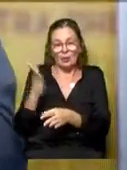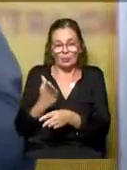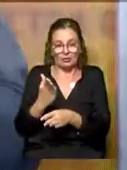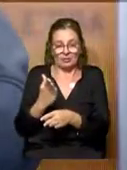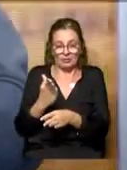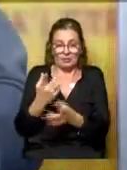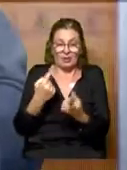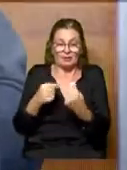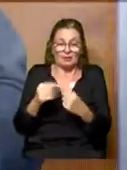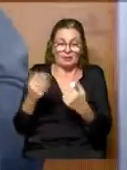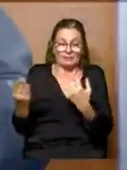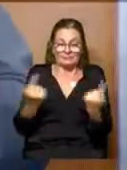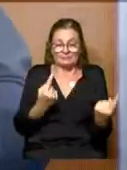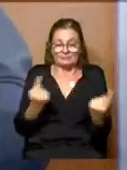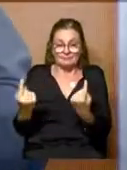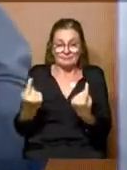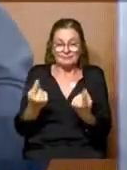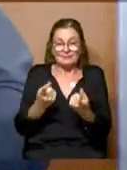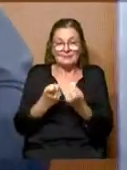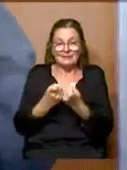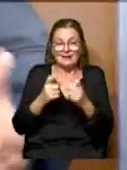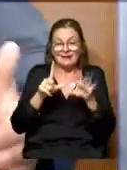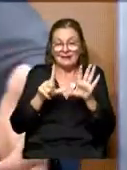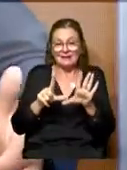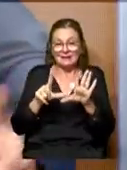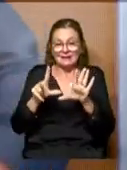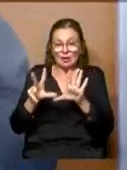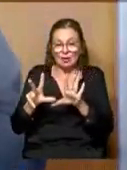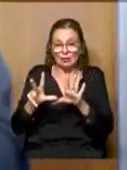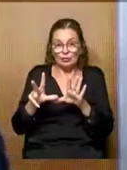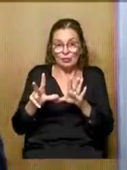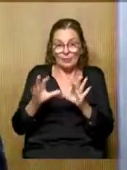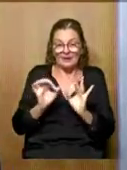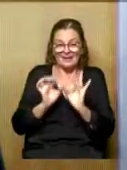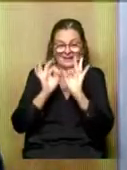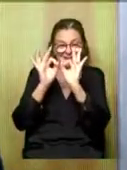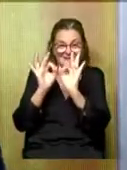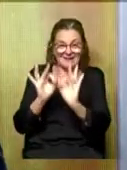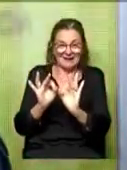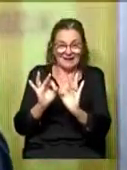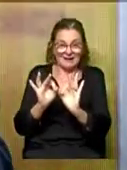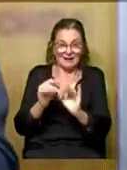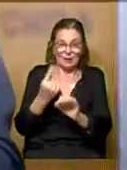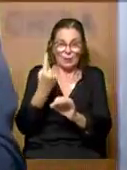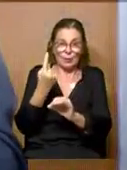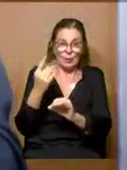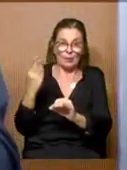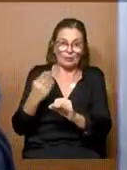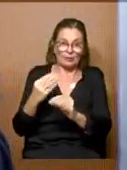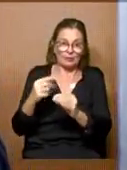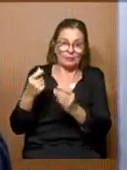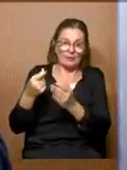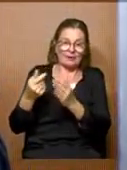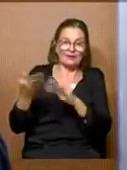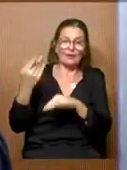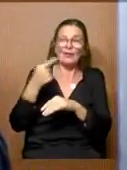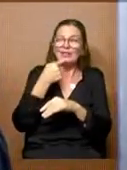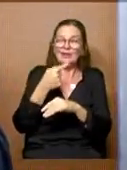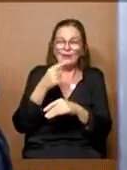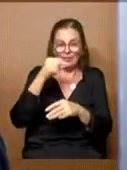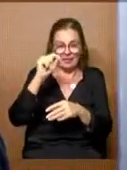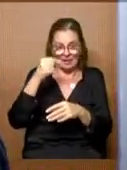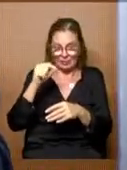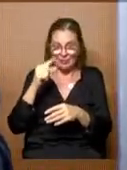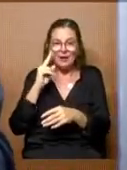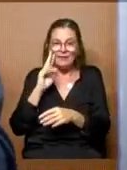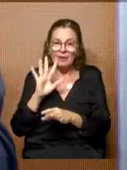¿No? Se requieren 7 u 8 mitades pobres de estas para alcanzar el patrimonio del 1% más rico. Entonces, digo estos datos para poner